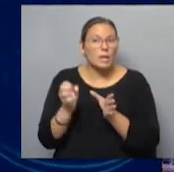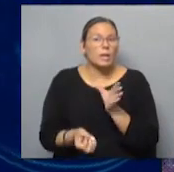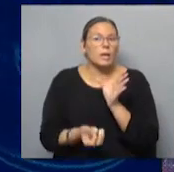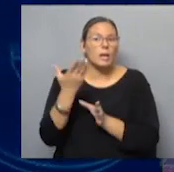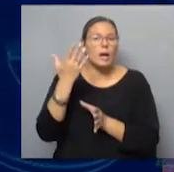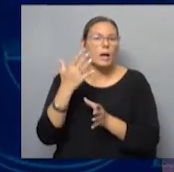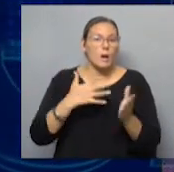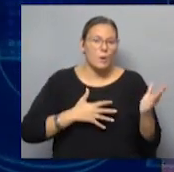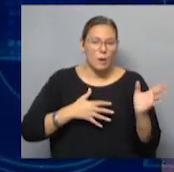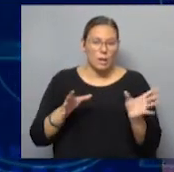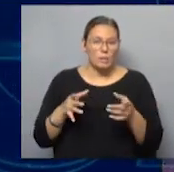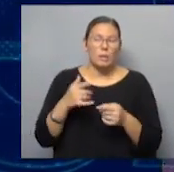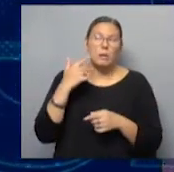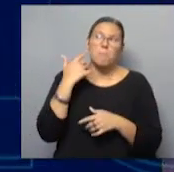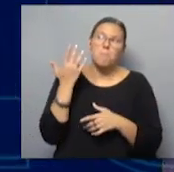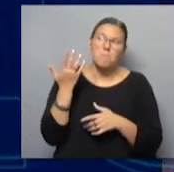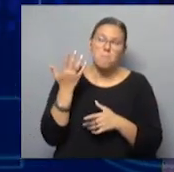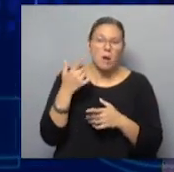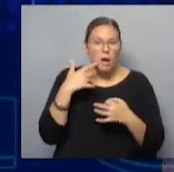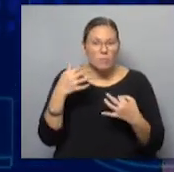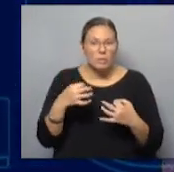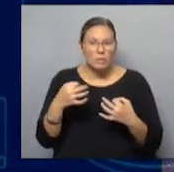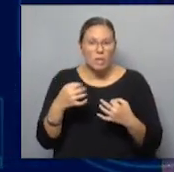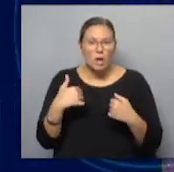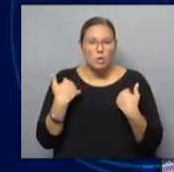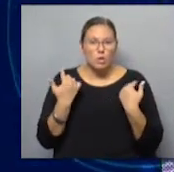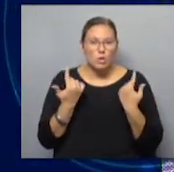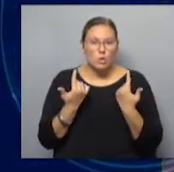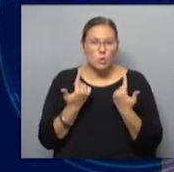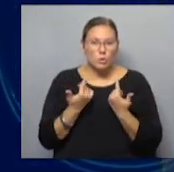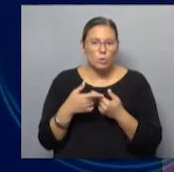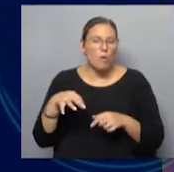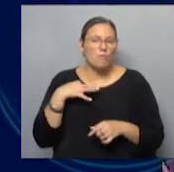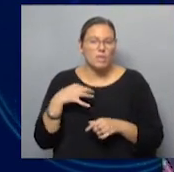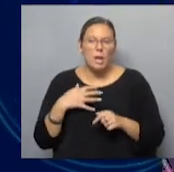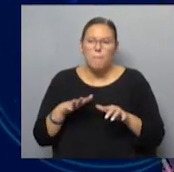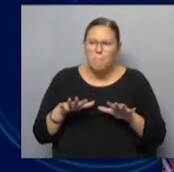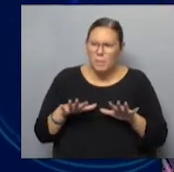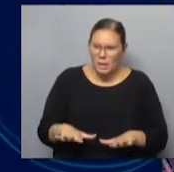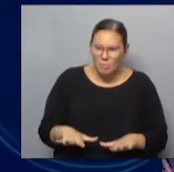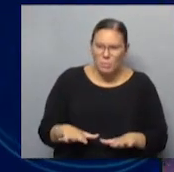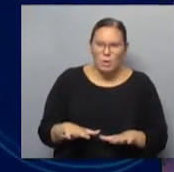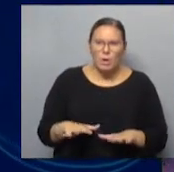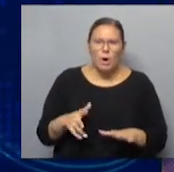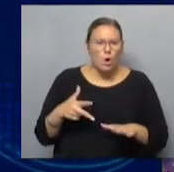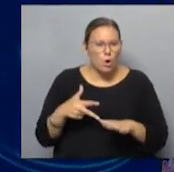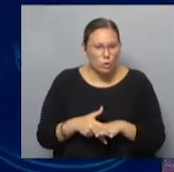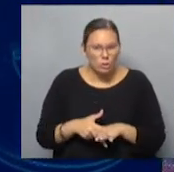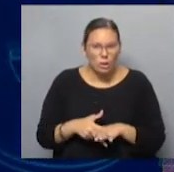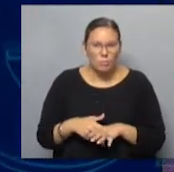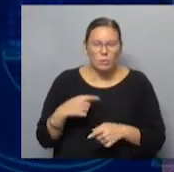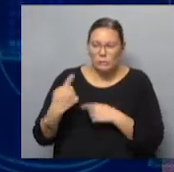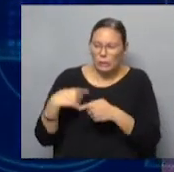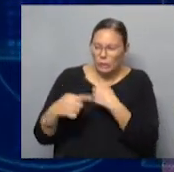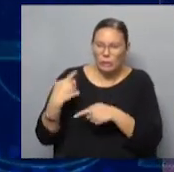obra fue más que nada el decir, bueno, realmente qué tanto paramos nosotros en nuestras vidas, qué tanto pausamos la máquina,